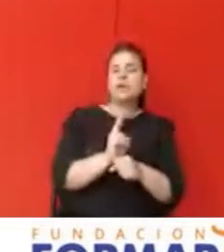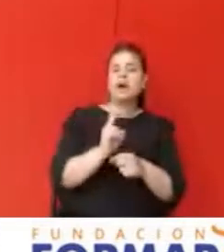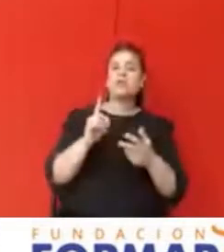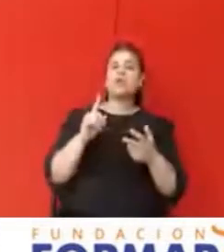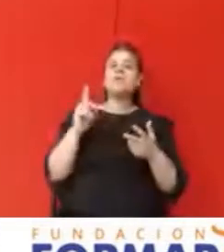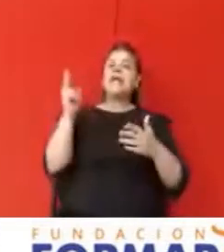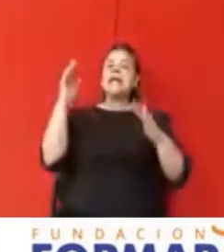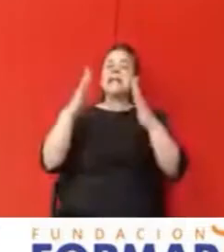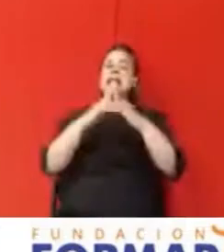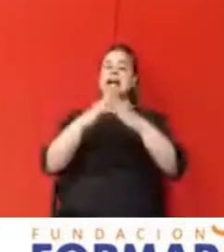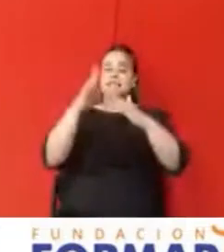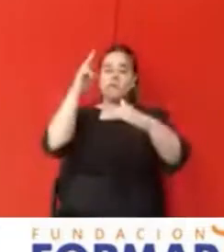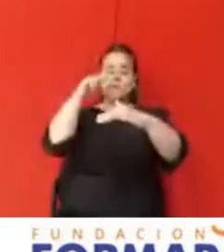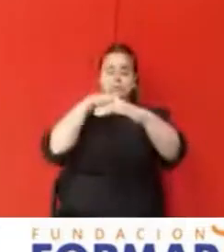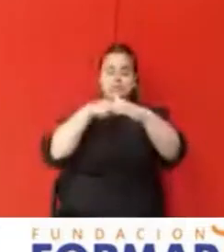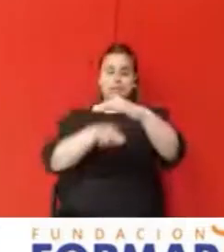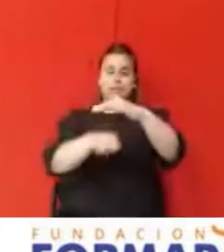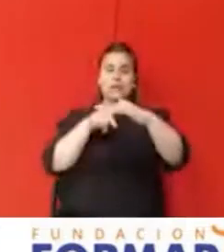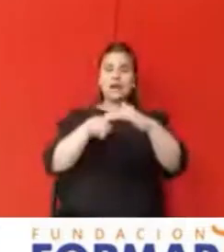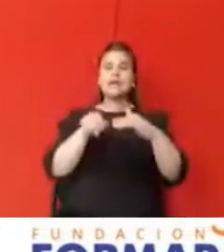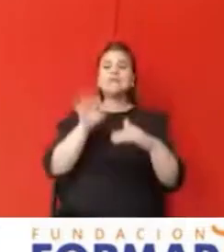bajos de la atención primaria de la salud.